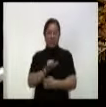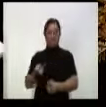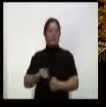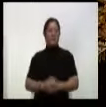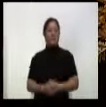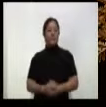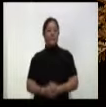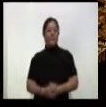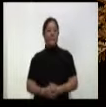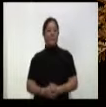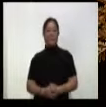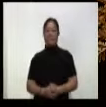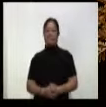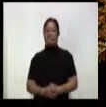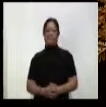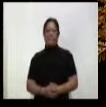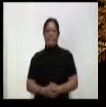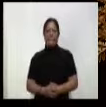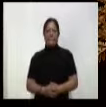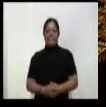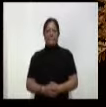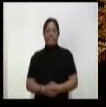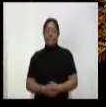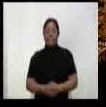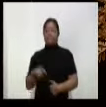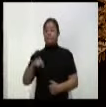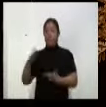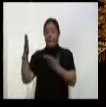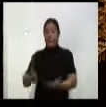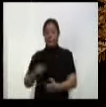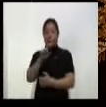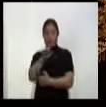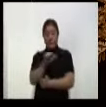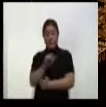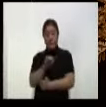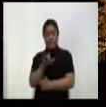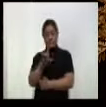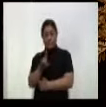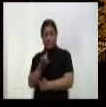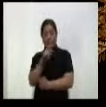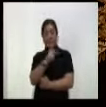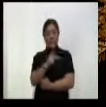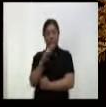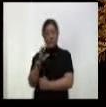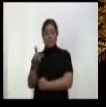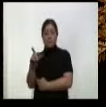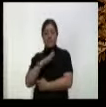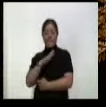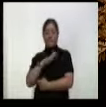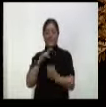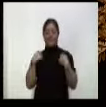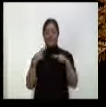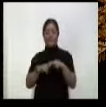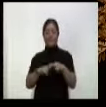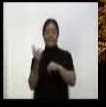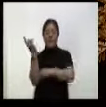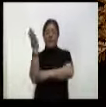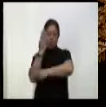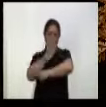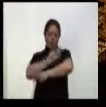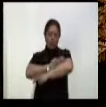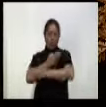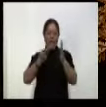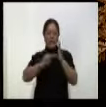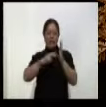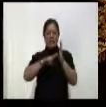Muy bien, se encuentra aquí en el estudio de Ahora Noticias Said Pérez Cuapio, quien es docente de tiempo completo de la Ingeniería en